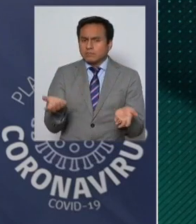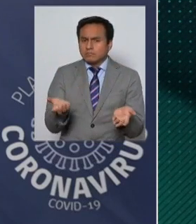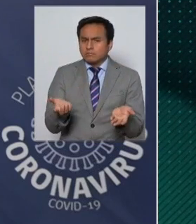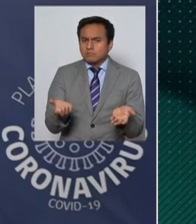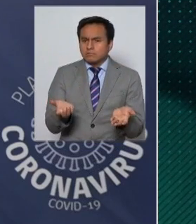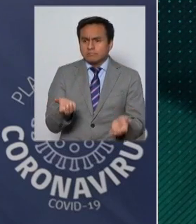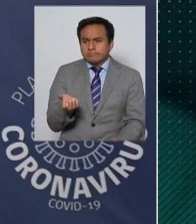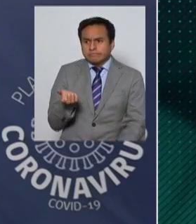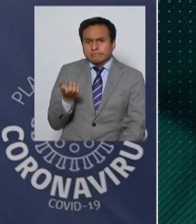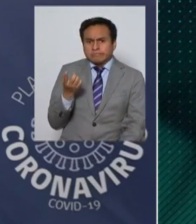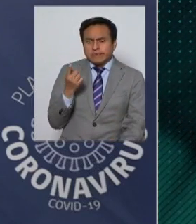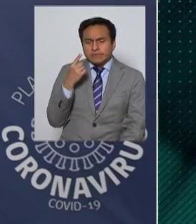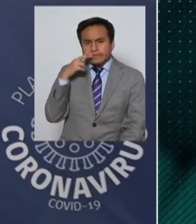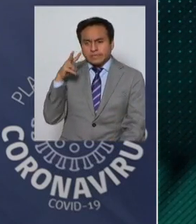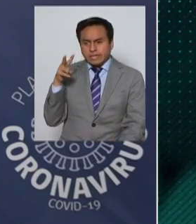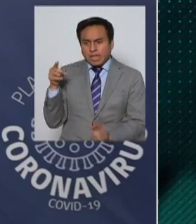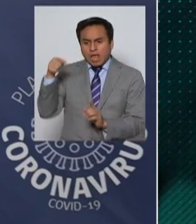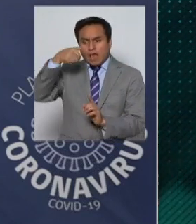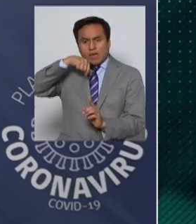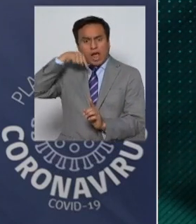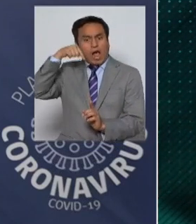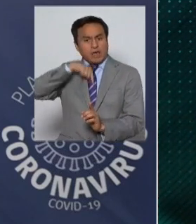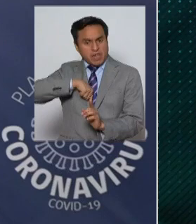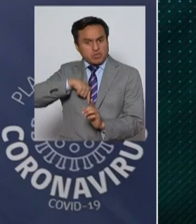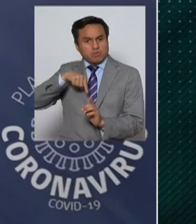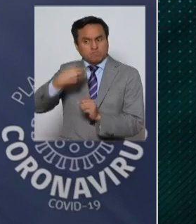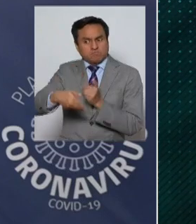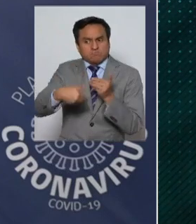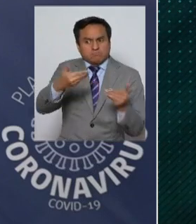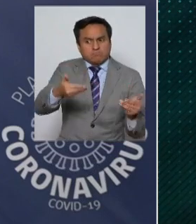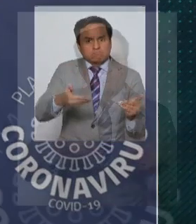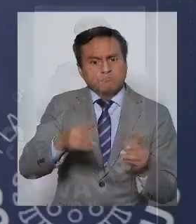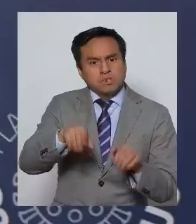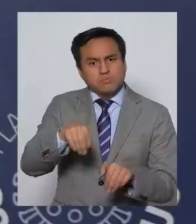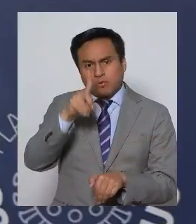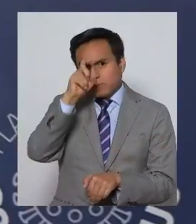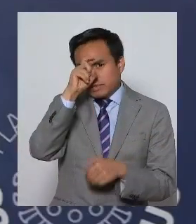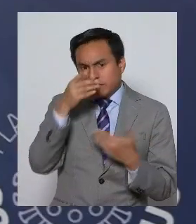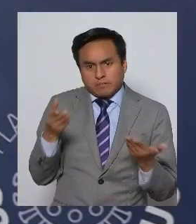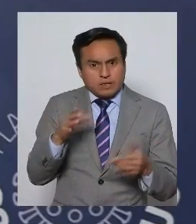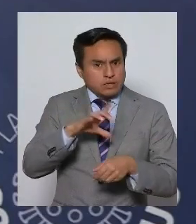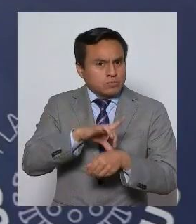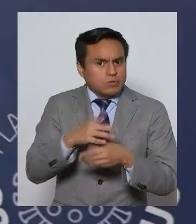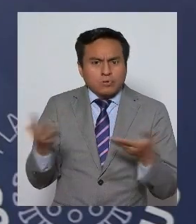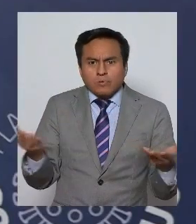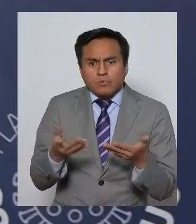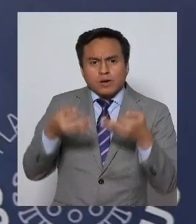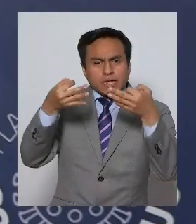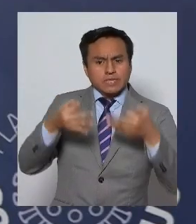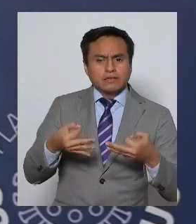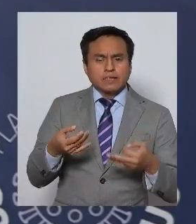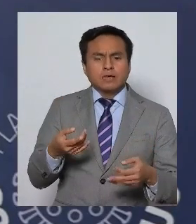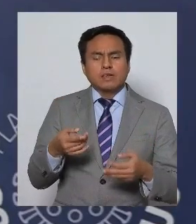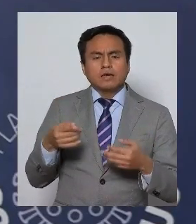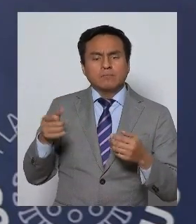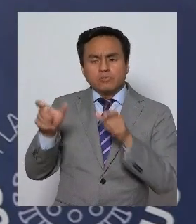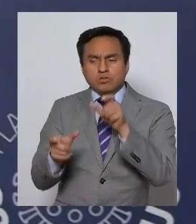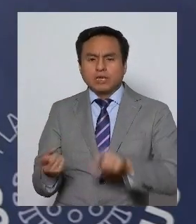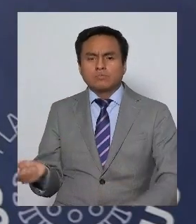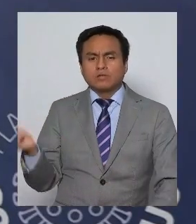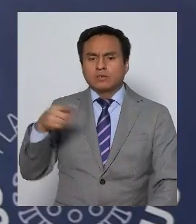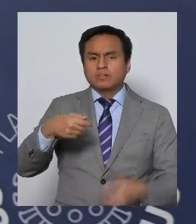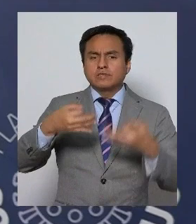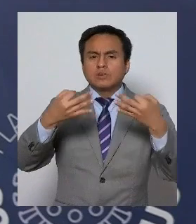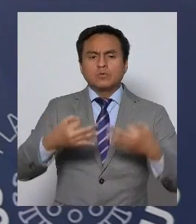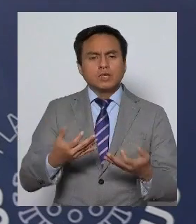sin ser un foco de contagio al interior de los mismos recintos médicos? ¿Cómo se garantiza esta rotación de personal de